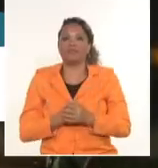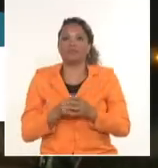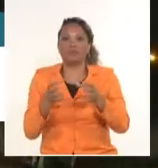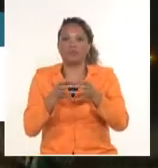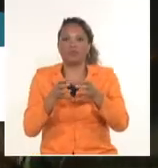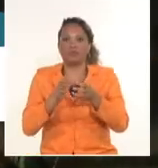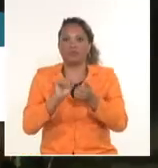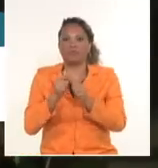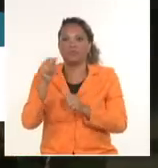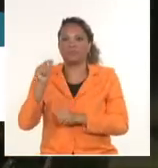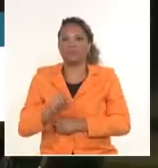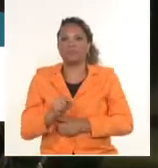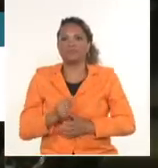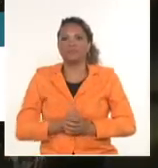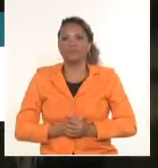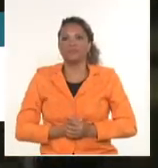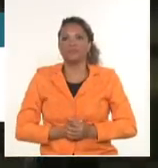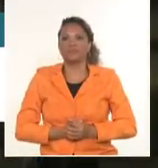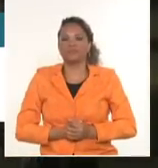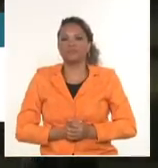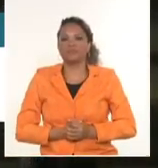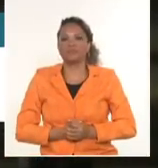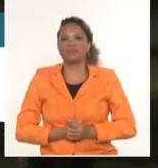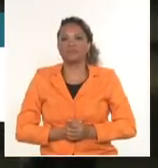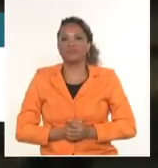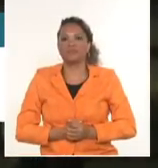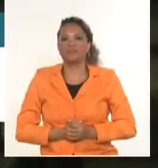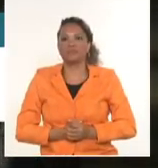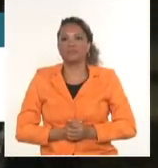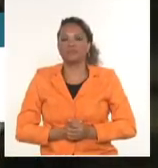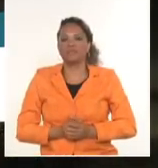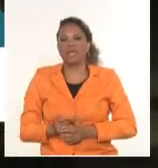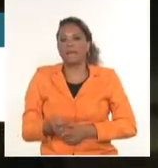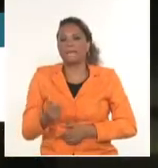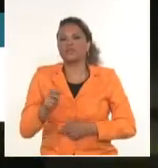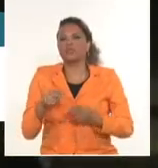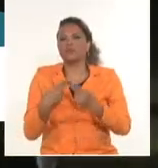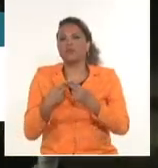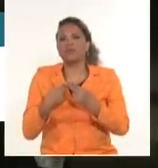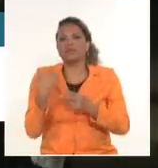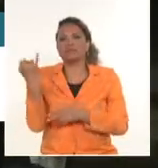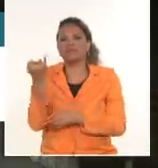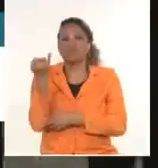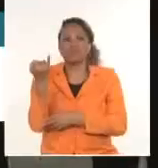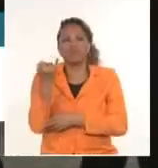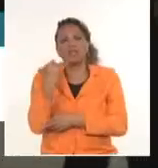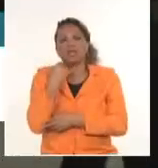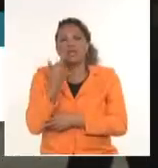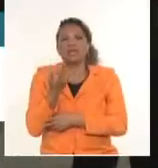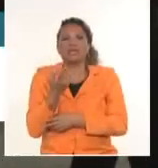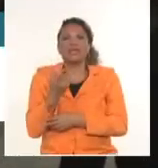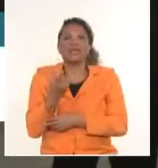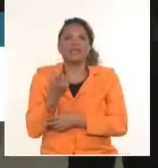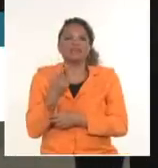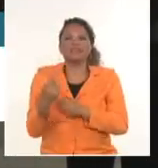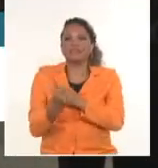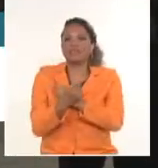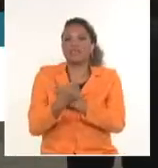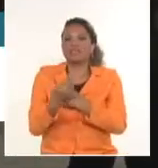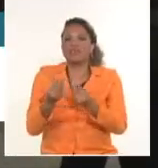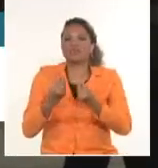atletas. De aquí a próximos eventos internacionales, Jotay, ¿qué lecciones nos deja París